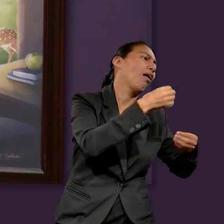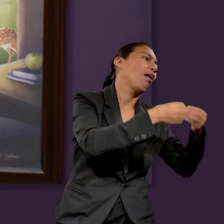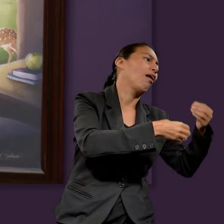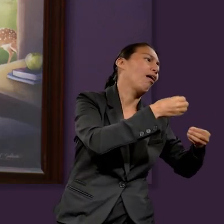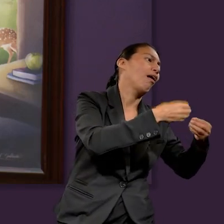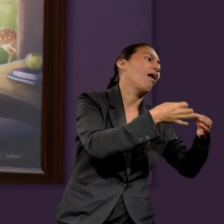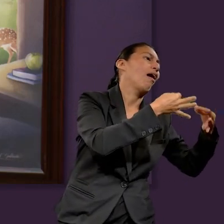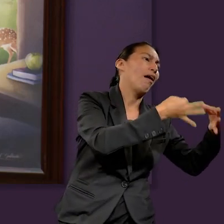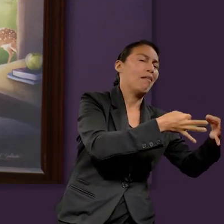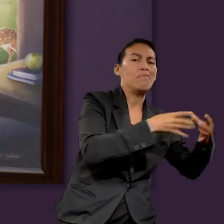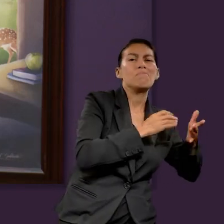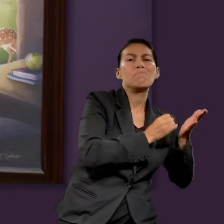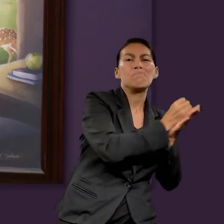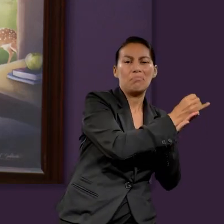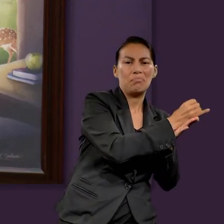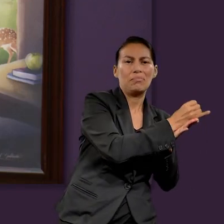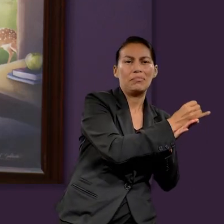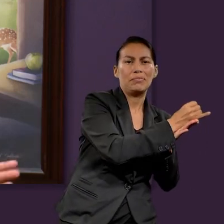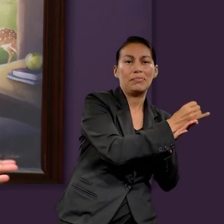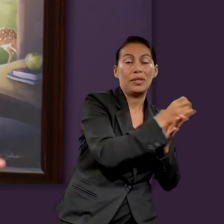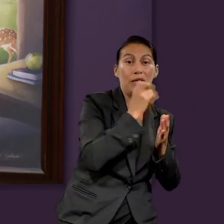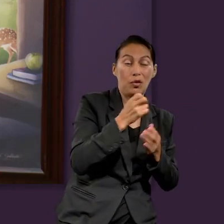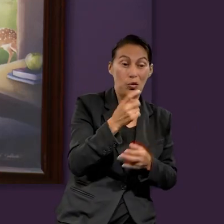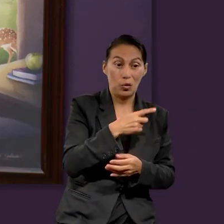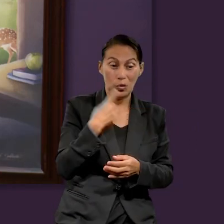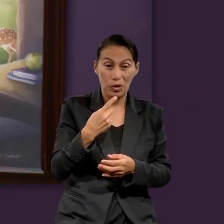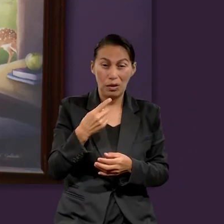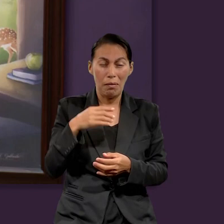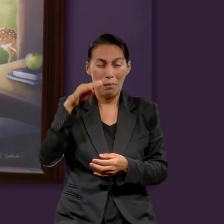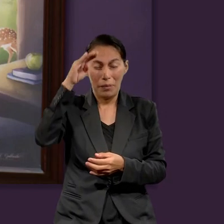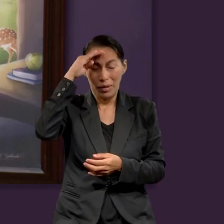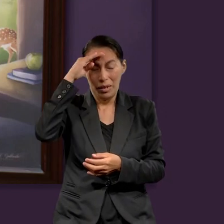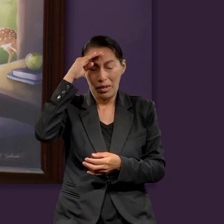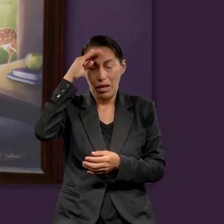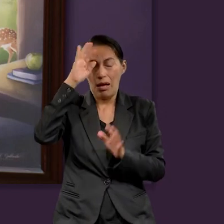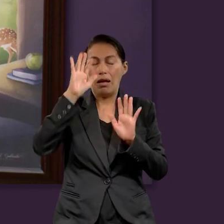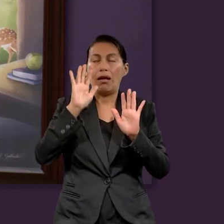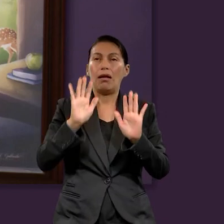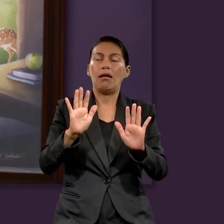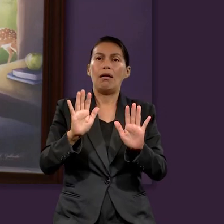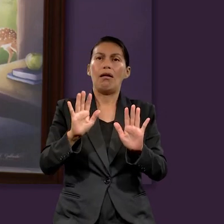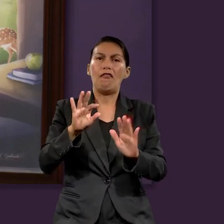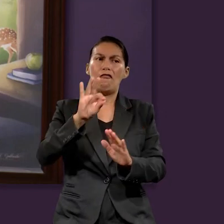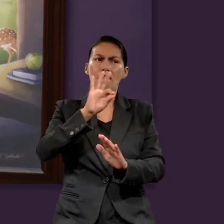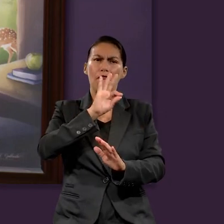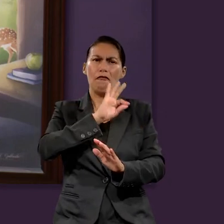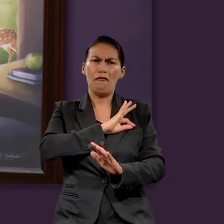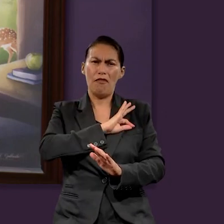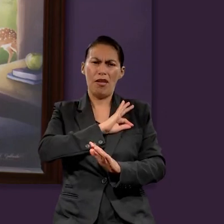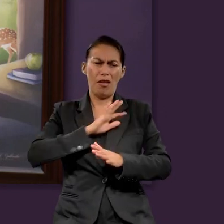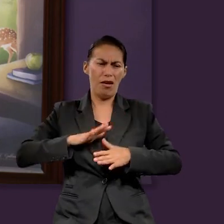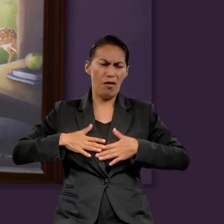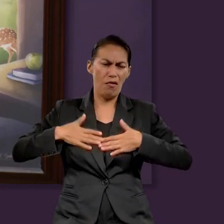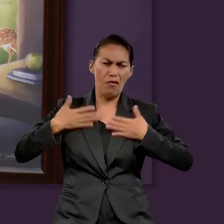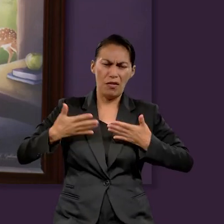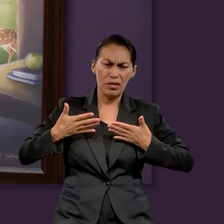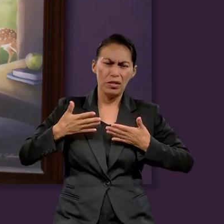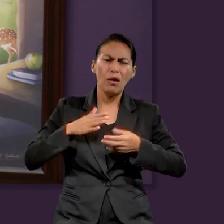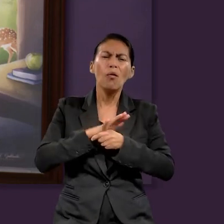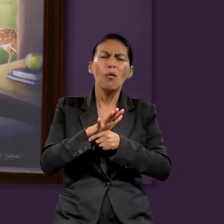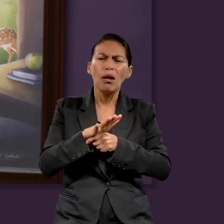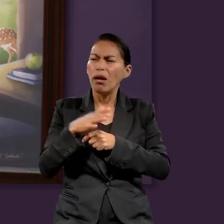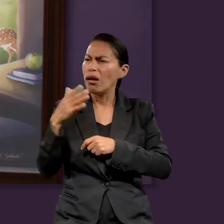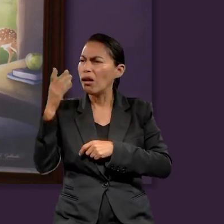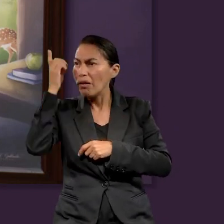comprometerse con el otro bando y creo que esto nos abriría a nosotros a decidir en qué banda debemos estar en qué vamos a poner